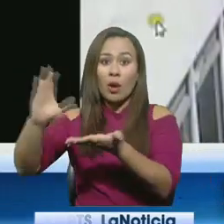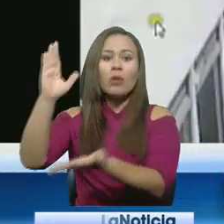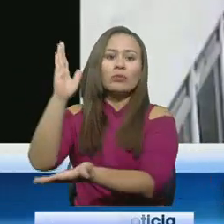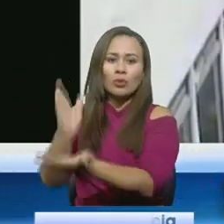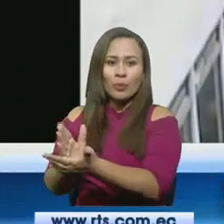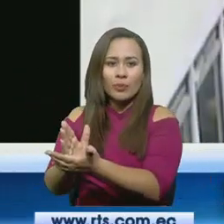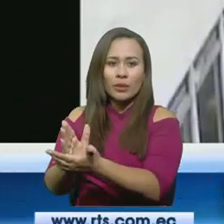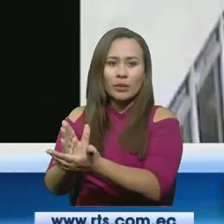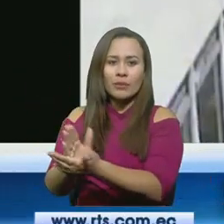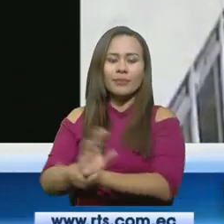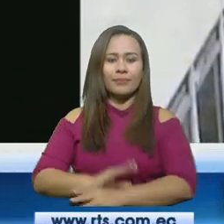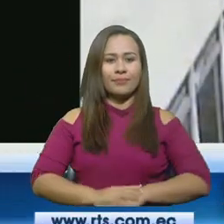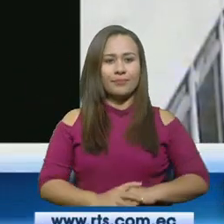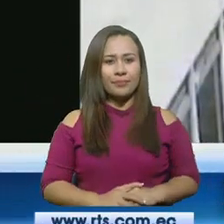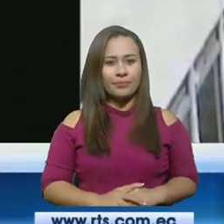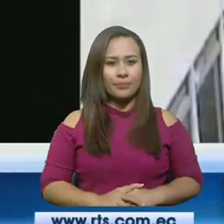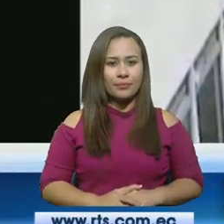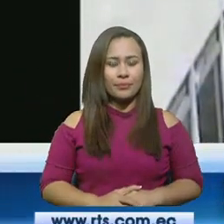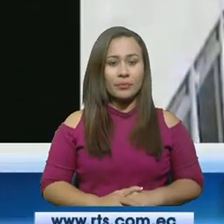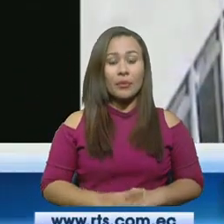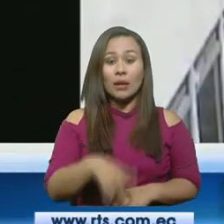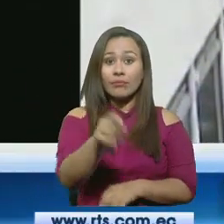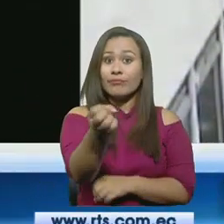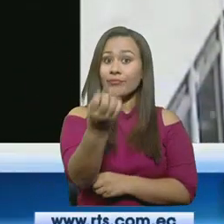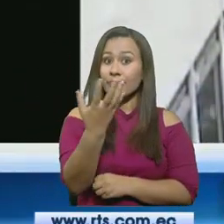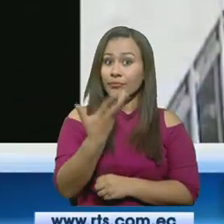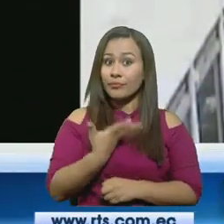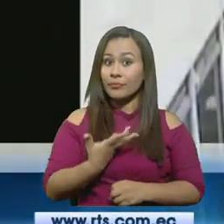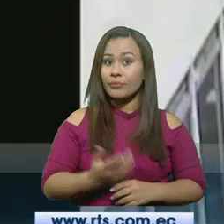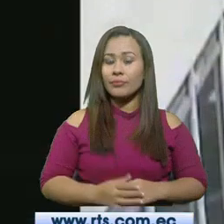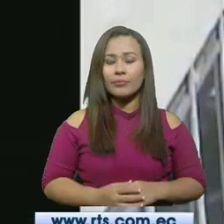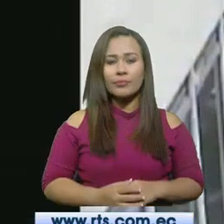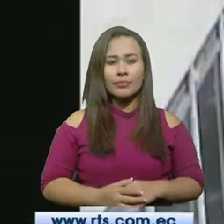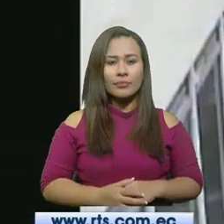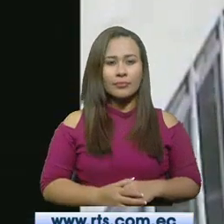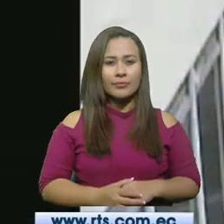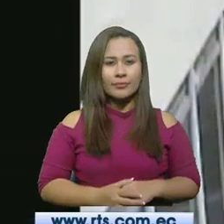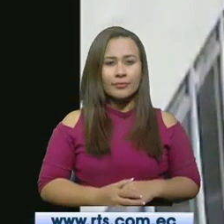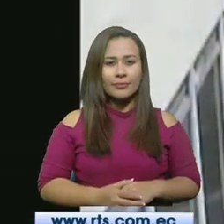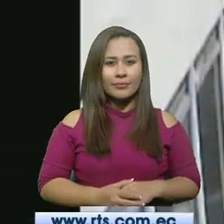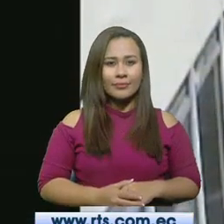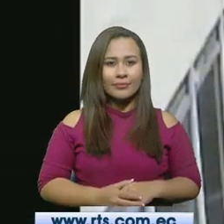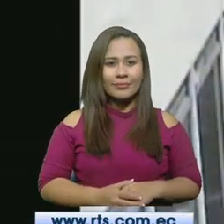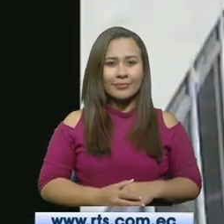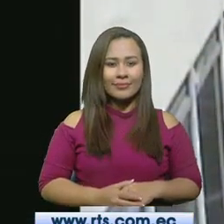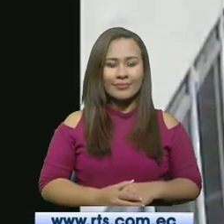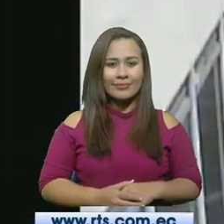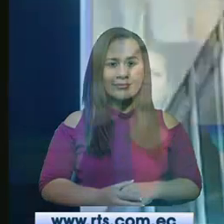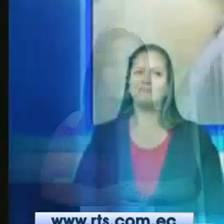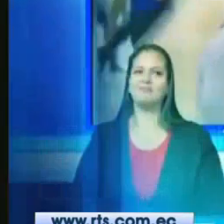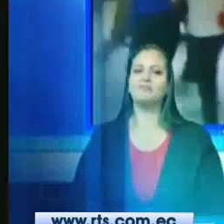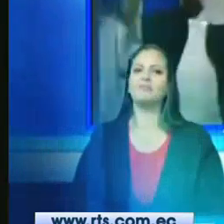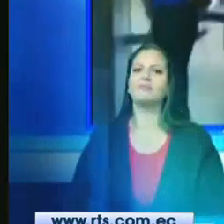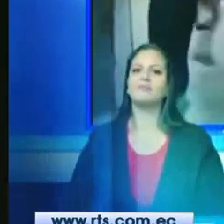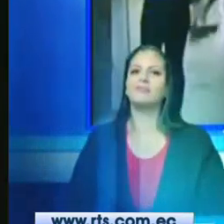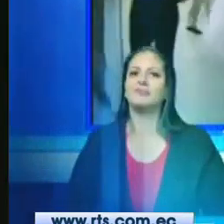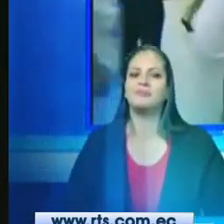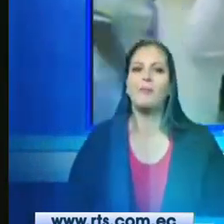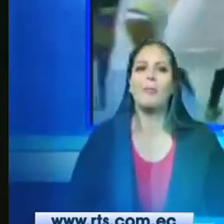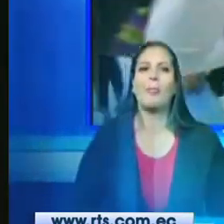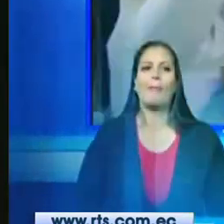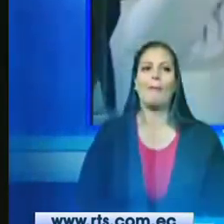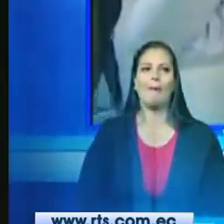debido a la suspensión de clases, informó Enrique Muñoz. Jorge. Empiezan a